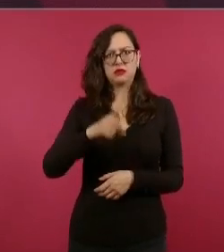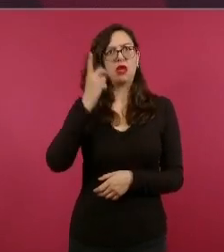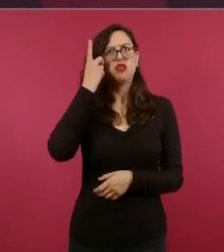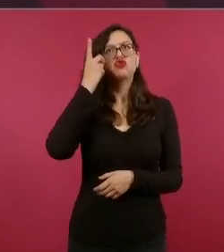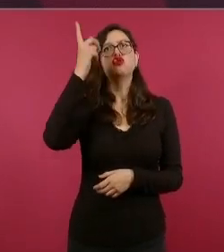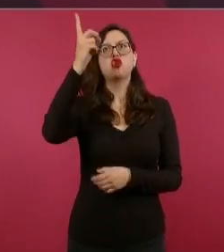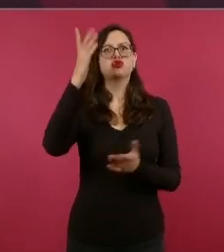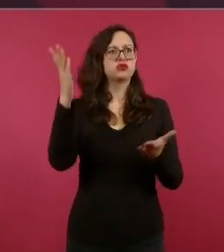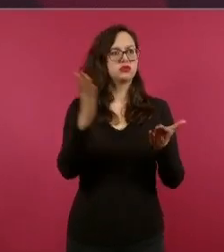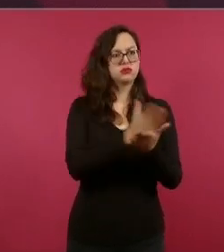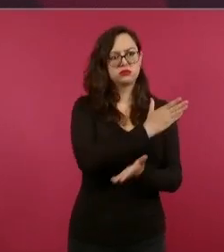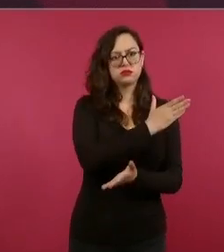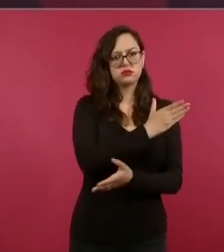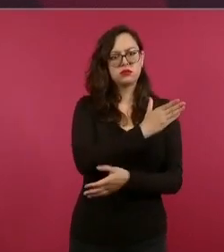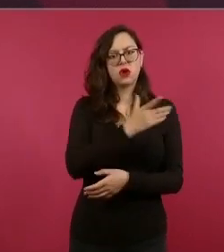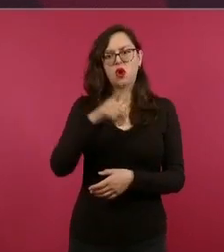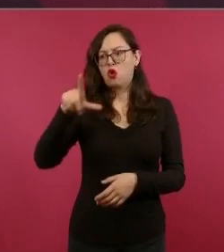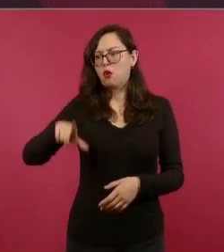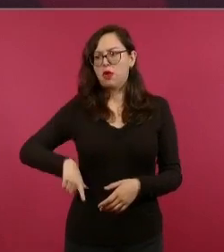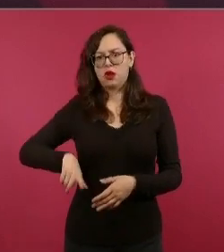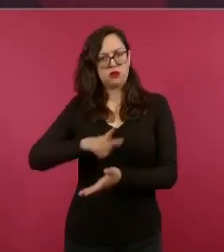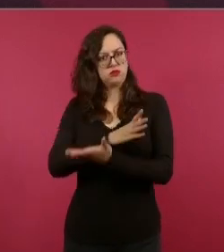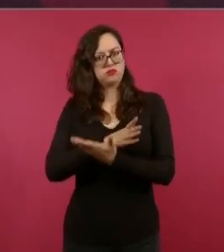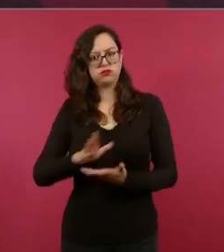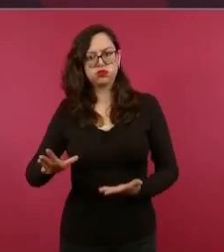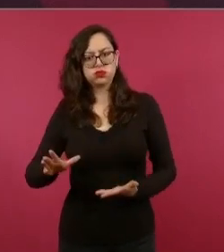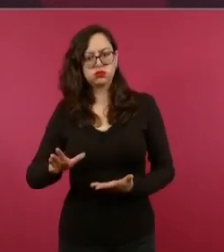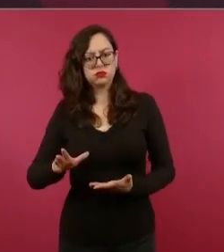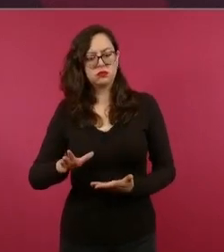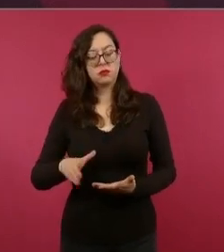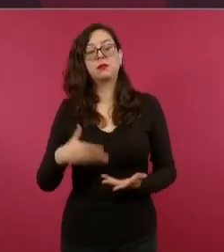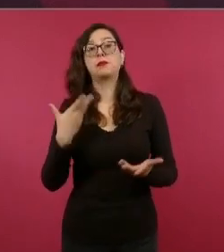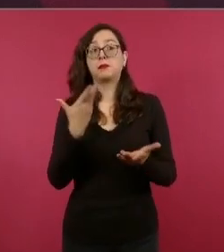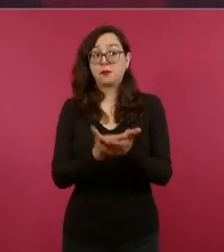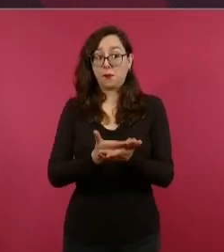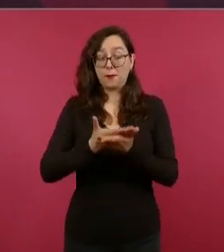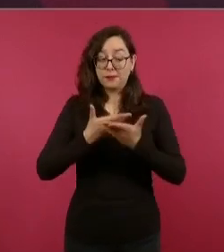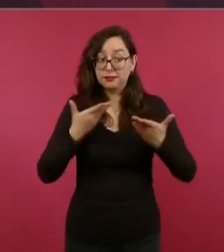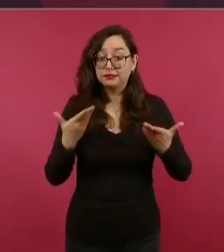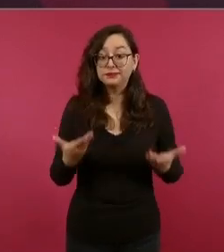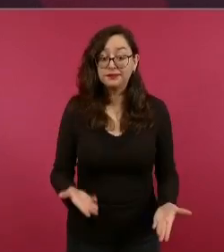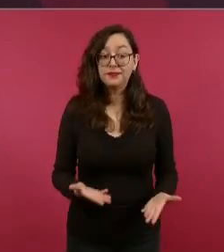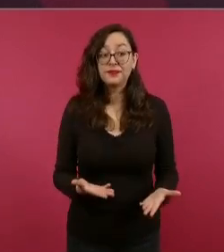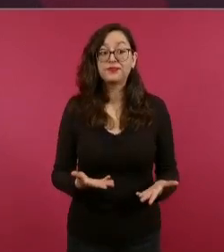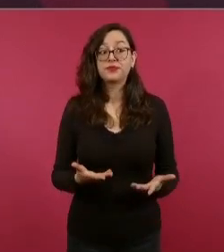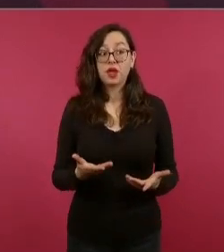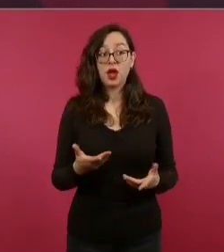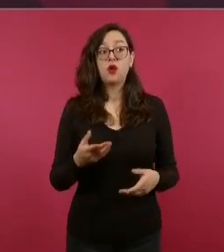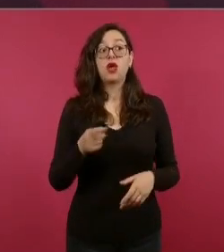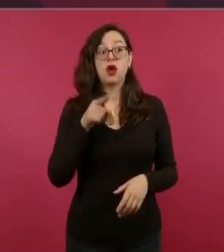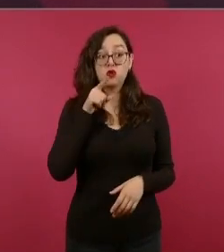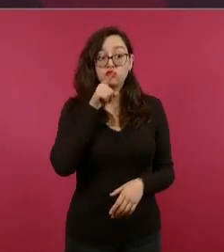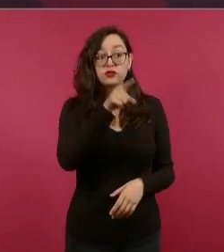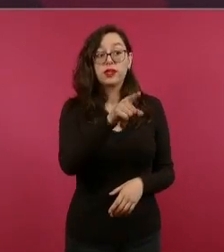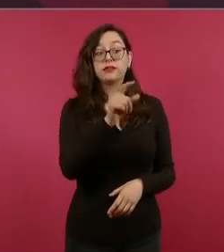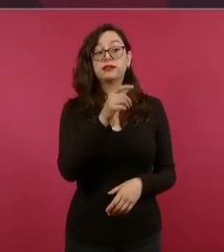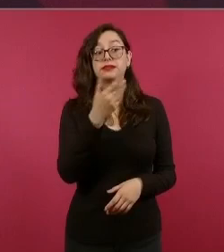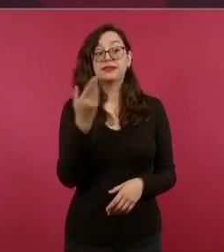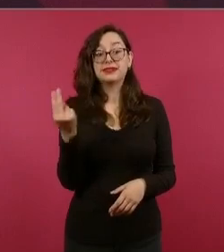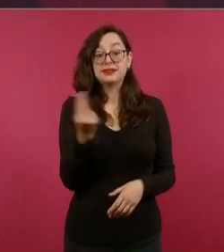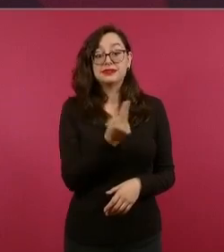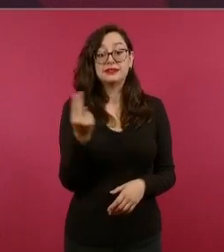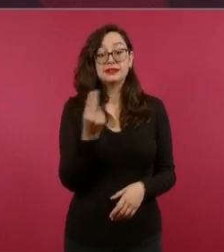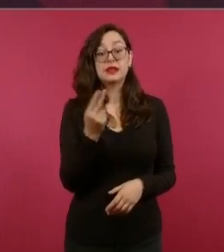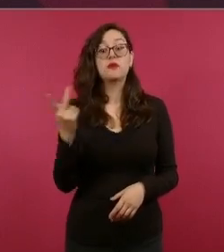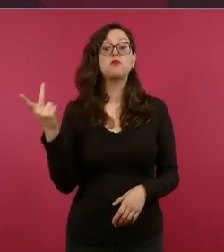César, así también ahora lo que se necesita es separar el poder económico del